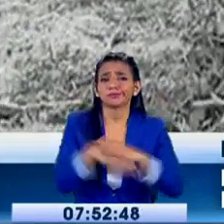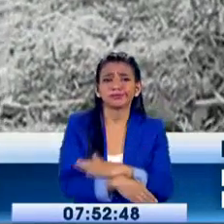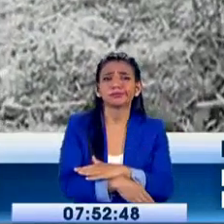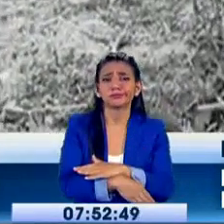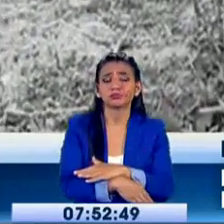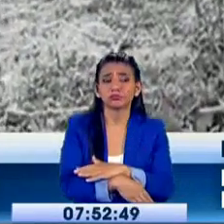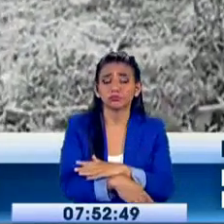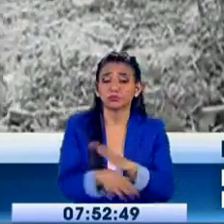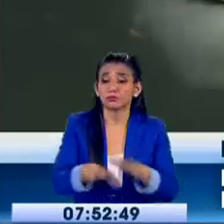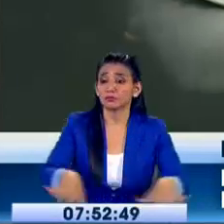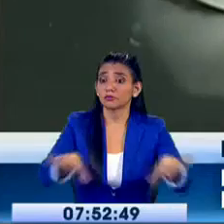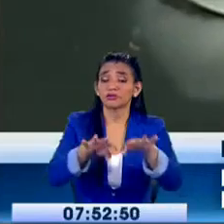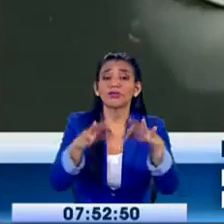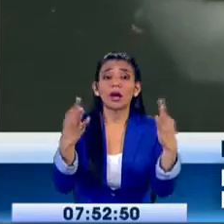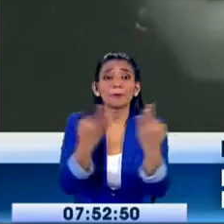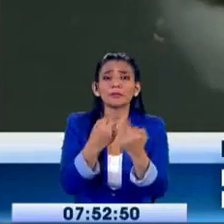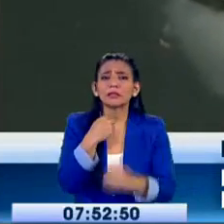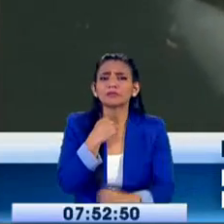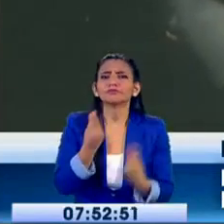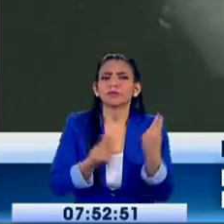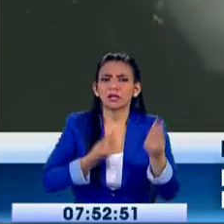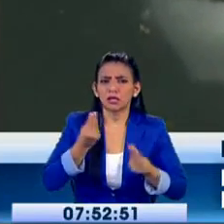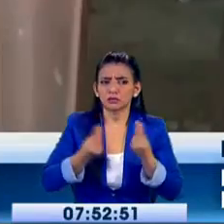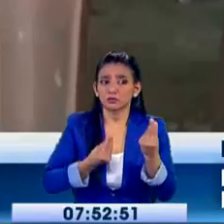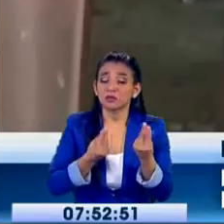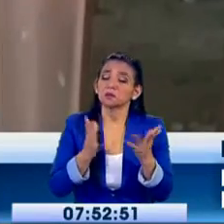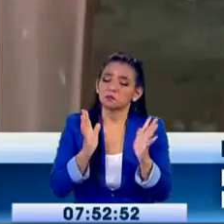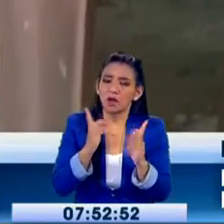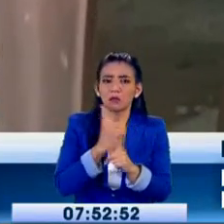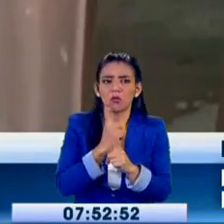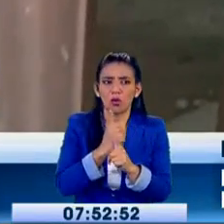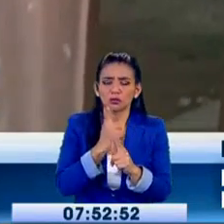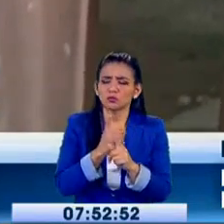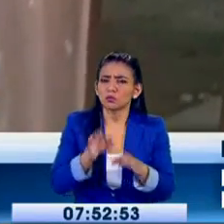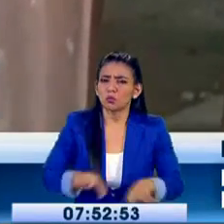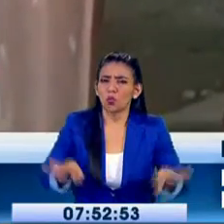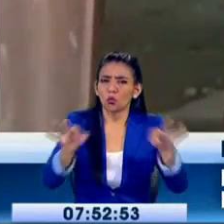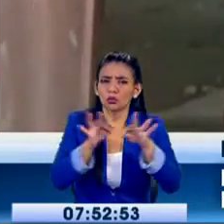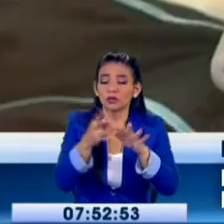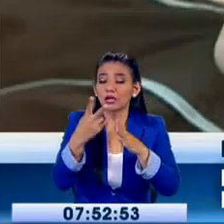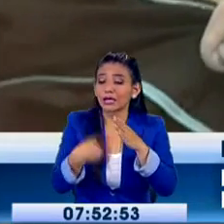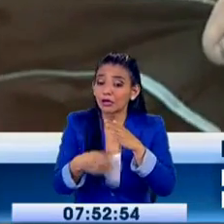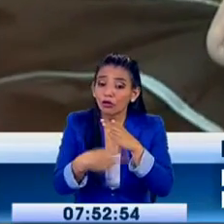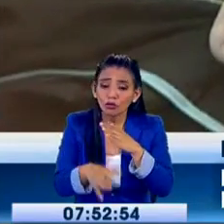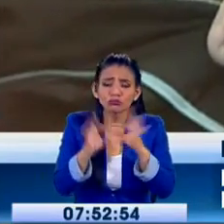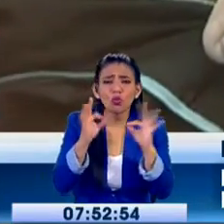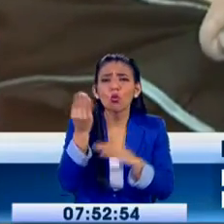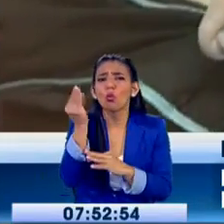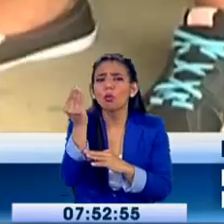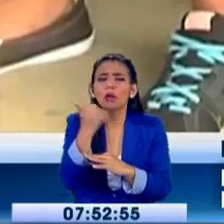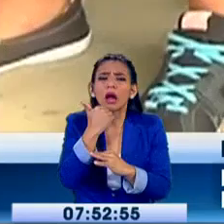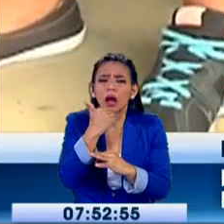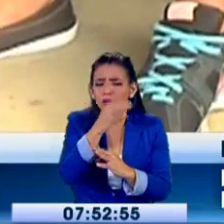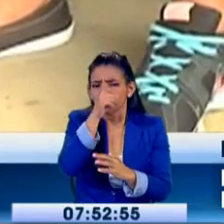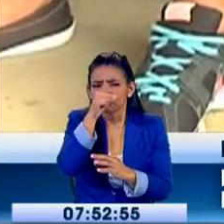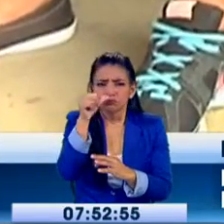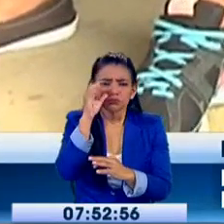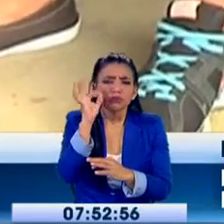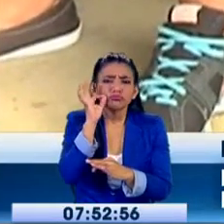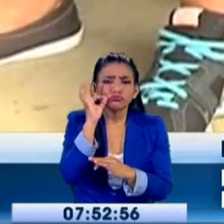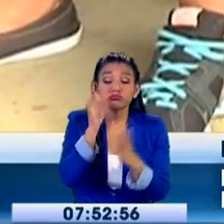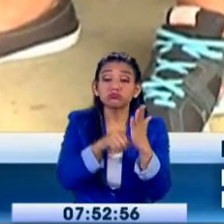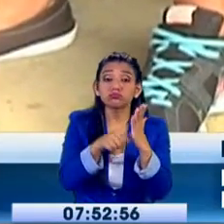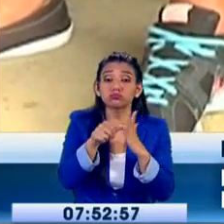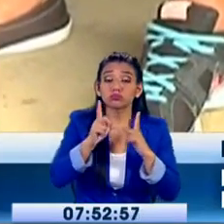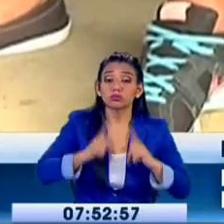respuesta dentro del núcleo familiar. Por eso, ante la necesidad de asistir a quienes han caído en el pozo del vicio, el Ministerio de